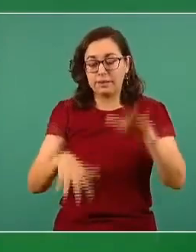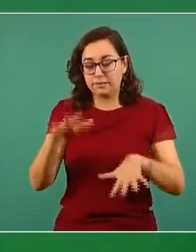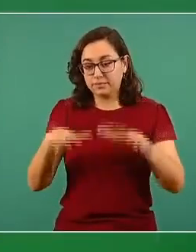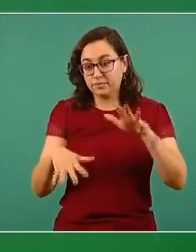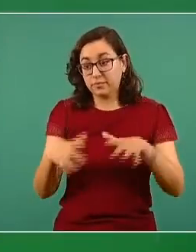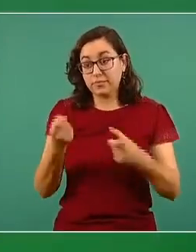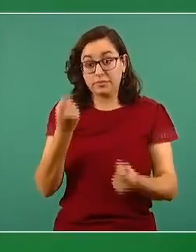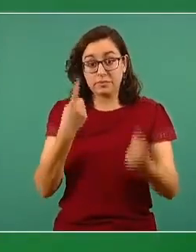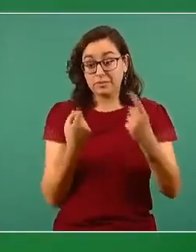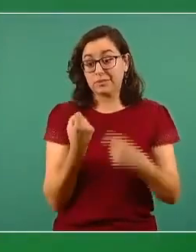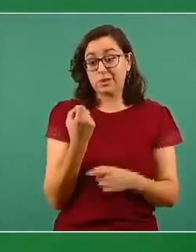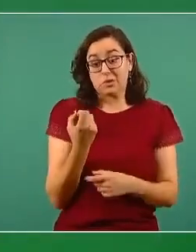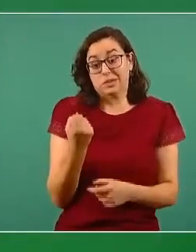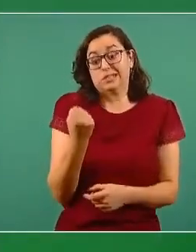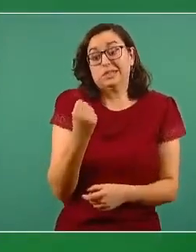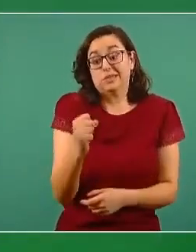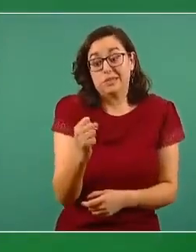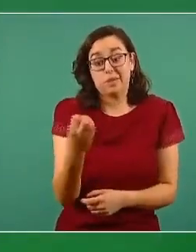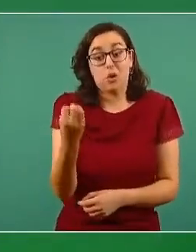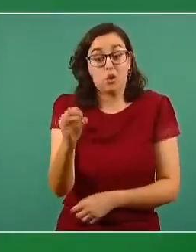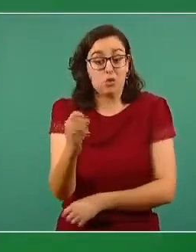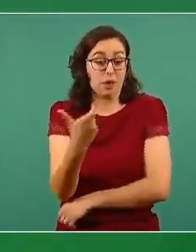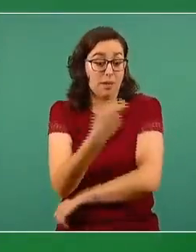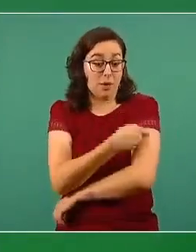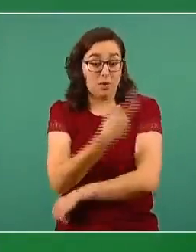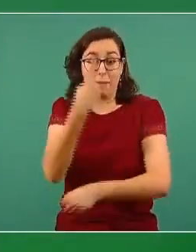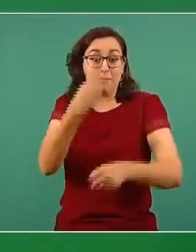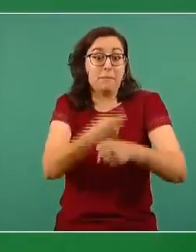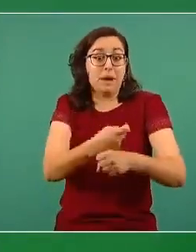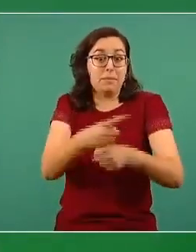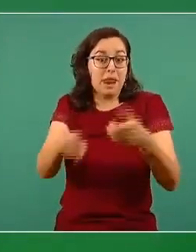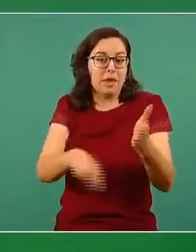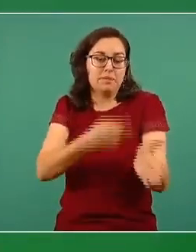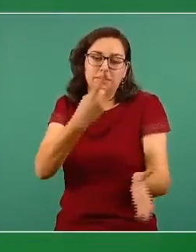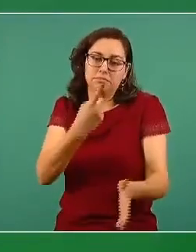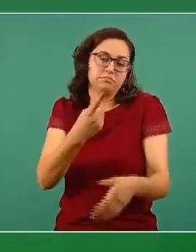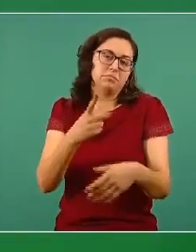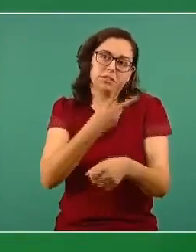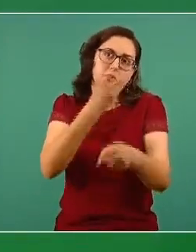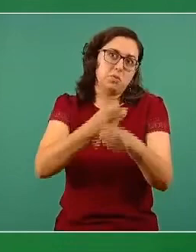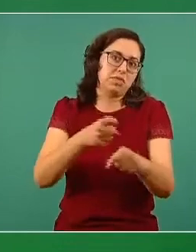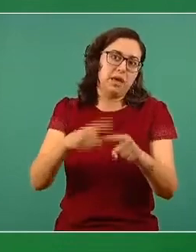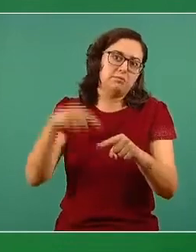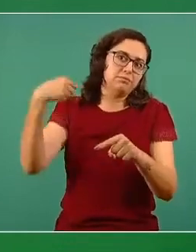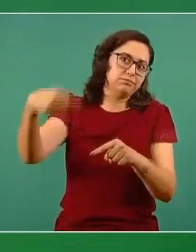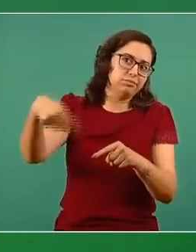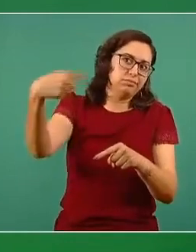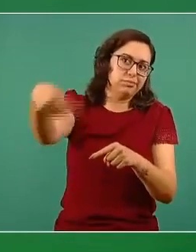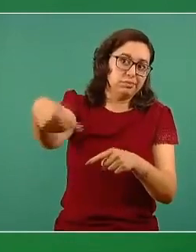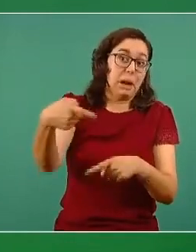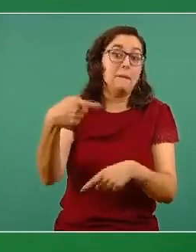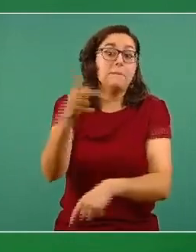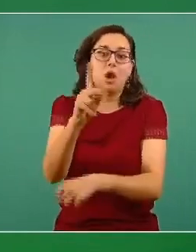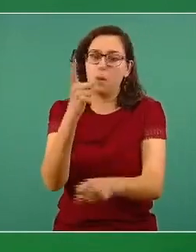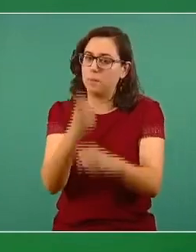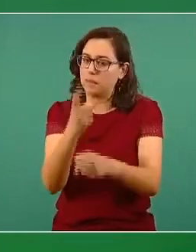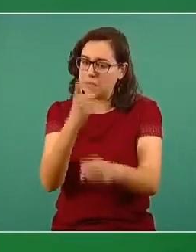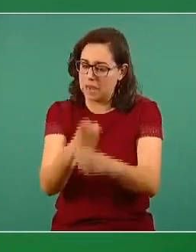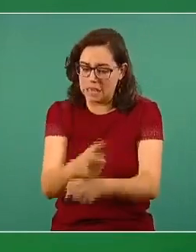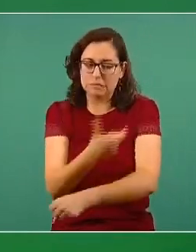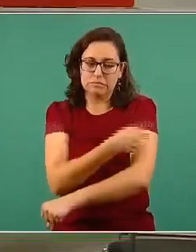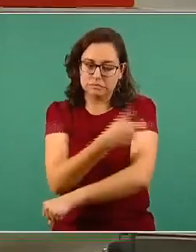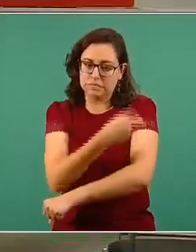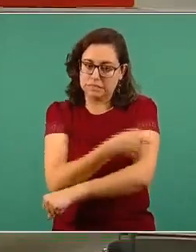sino porque no le toca, si es, por ejemplo, la vacuna de Astra, ¿no? Pero al menos la primera dosis que la tengan todas las personas